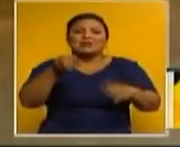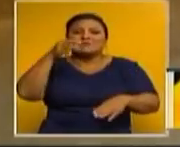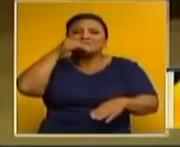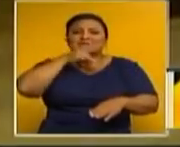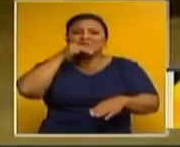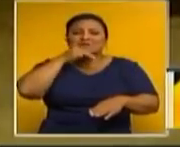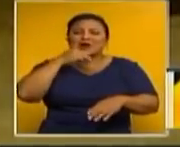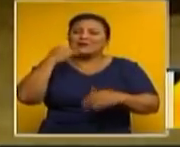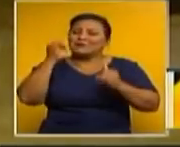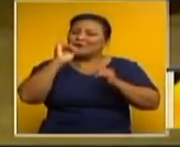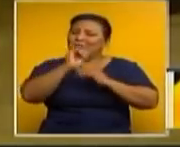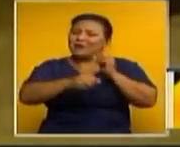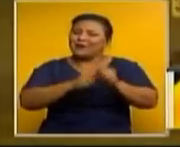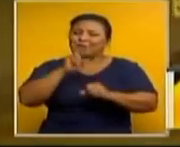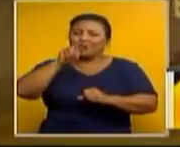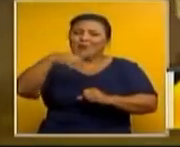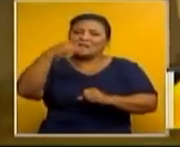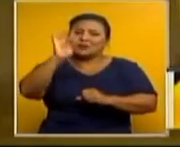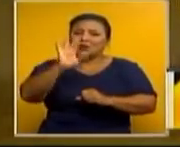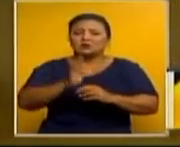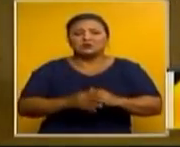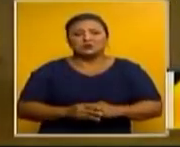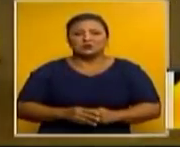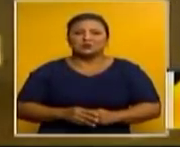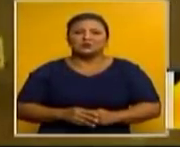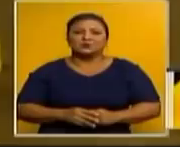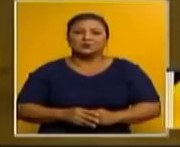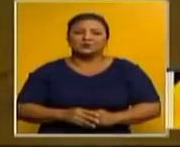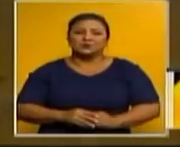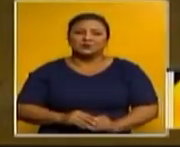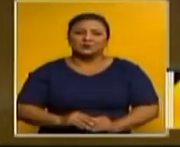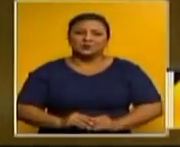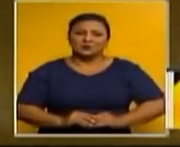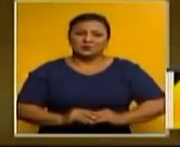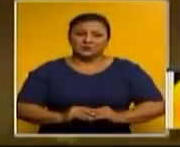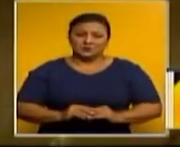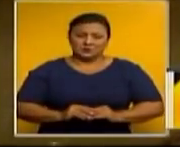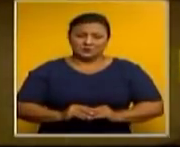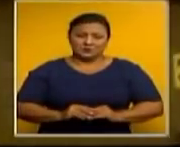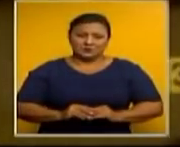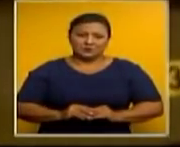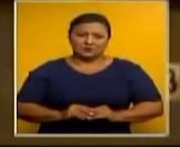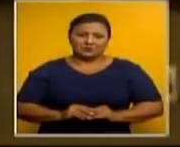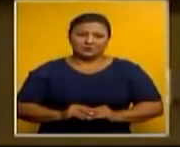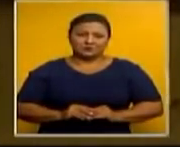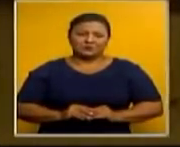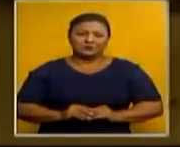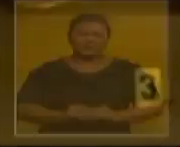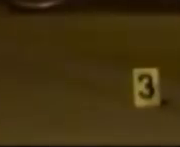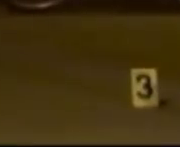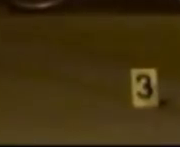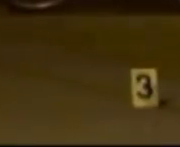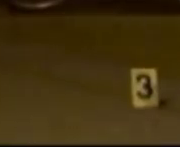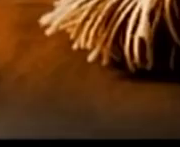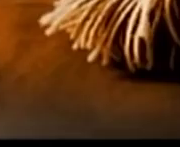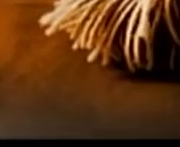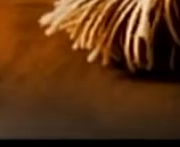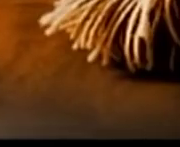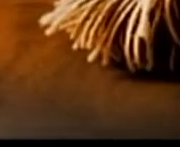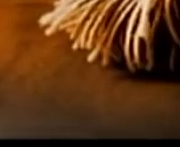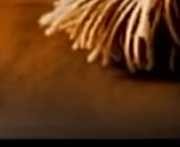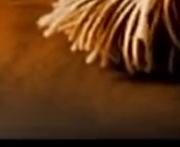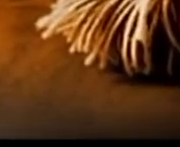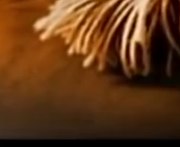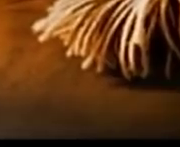que va de este año. Desde Manta, provincia de Manabí, Kenia Vélez, Noticiero 1.